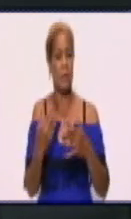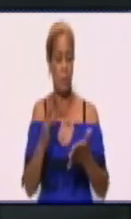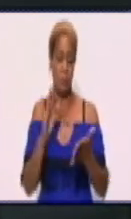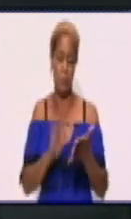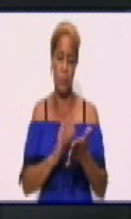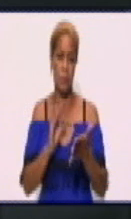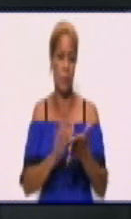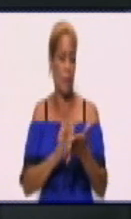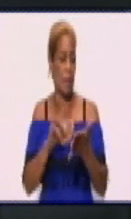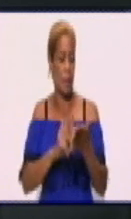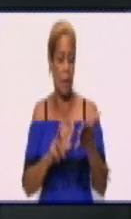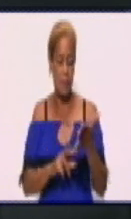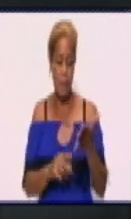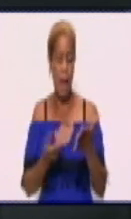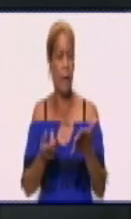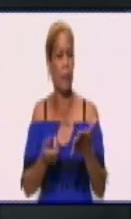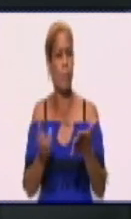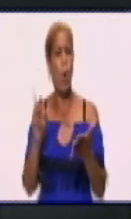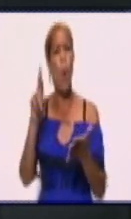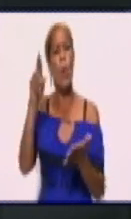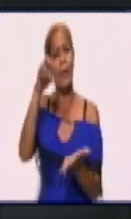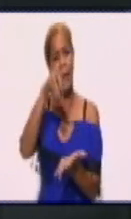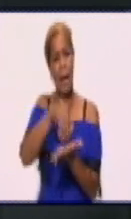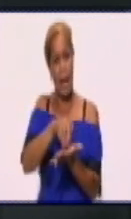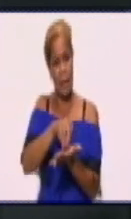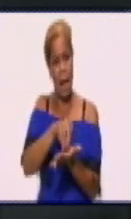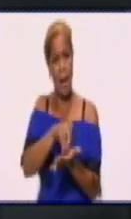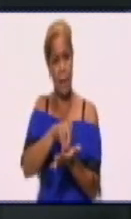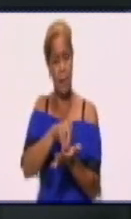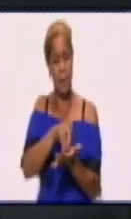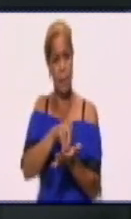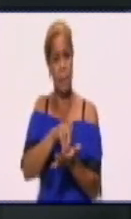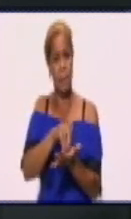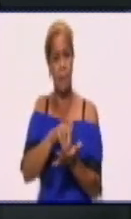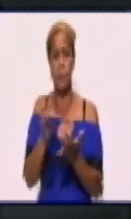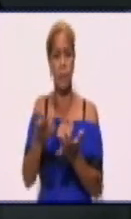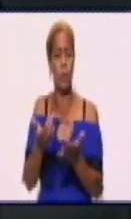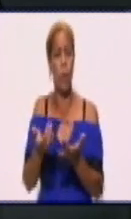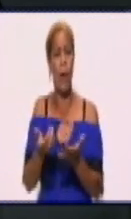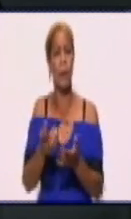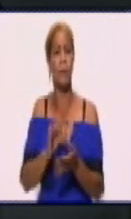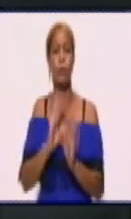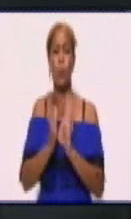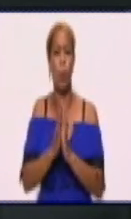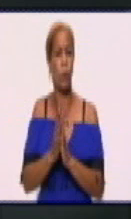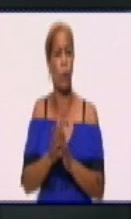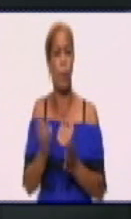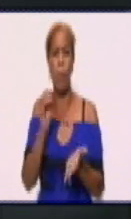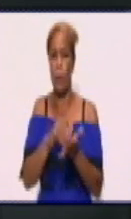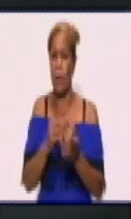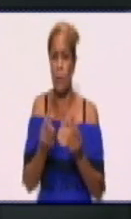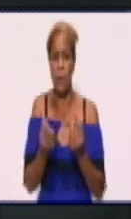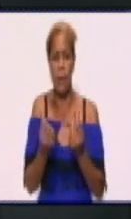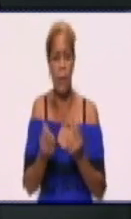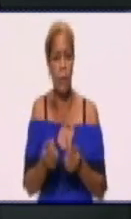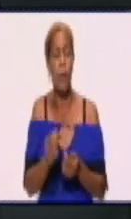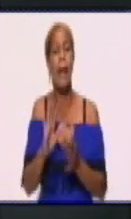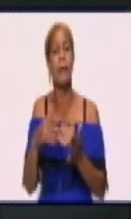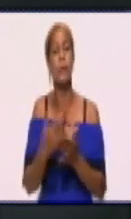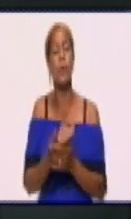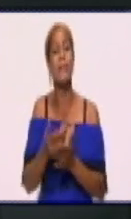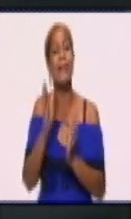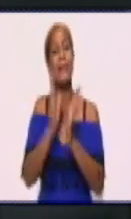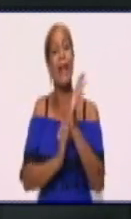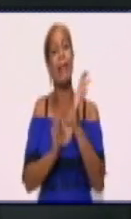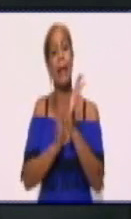la recarga de las cuentas nauta la carga de los celulares y desde junio del 16 de junio se incorporaron a la versión